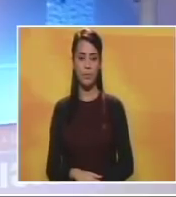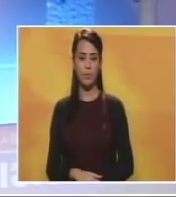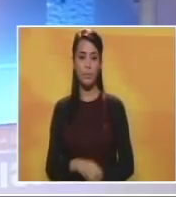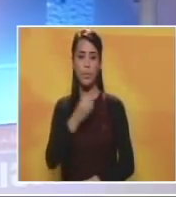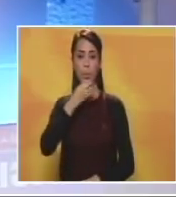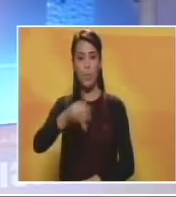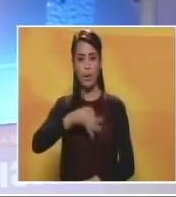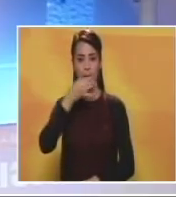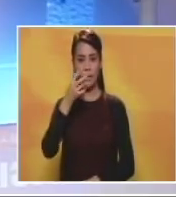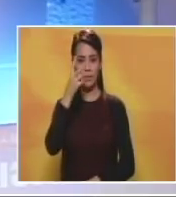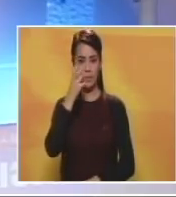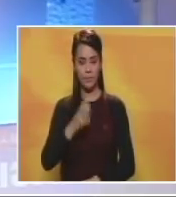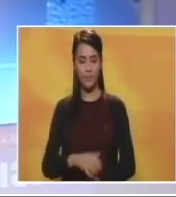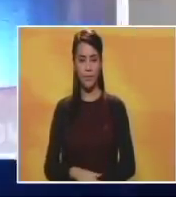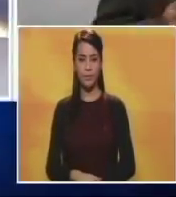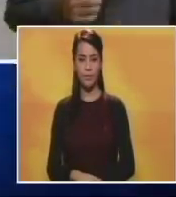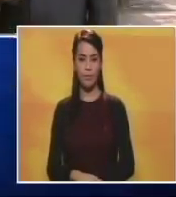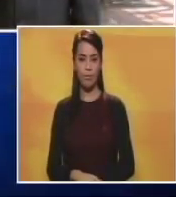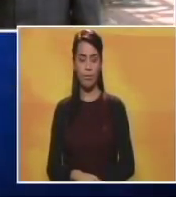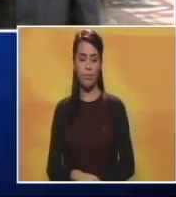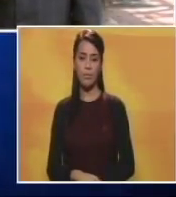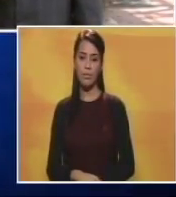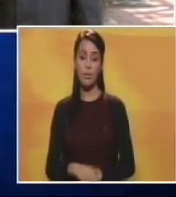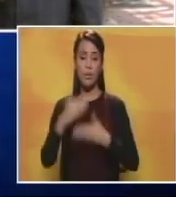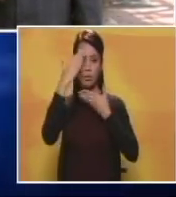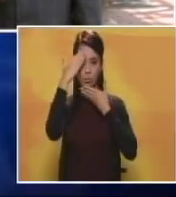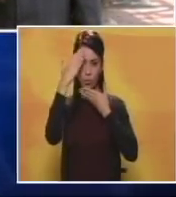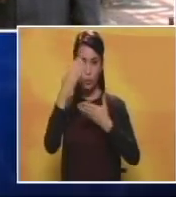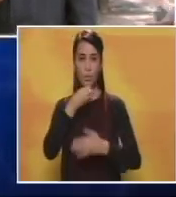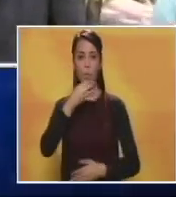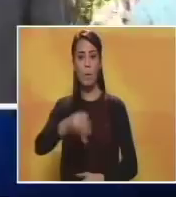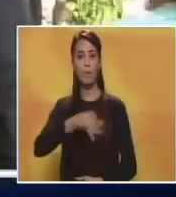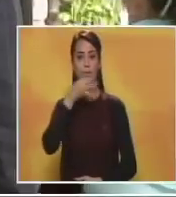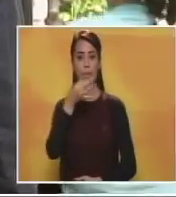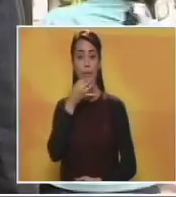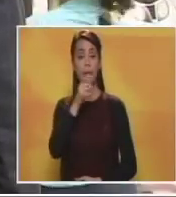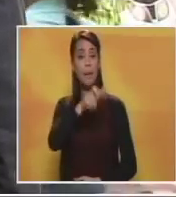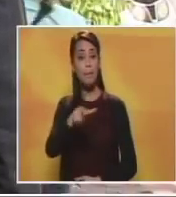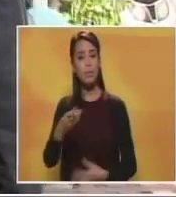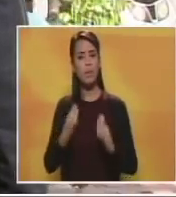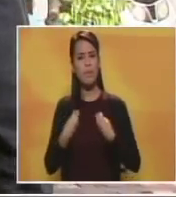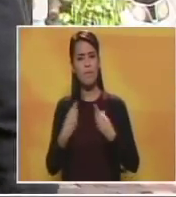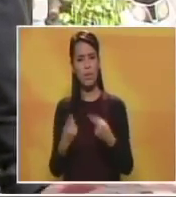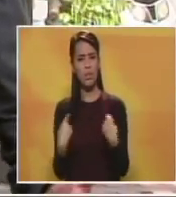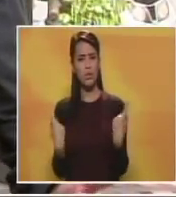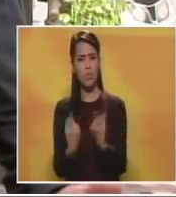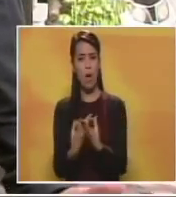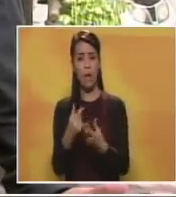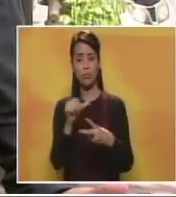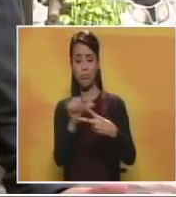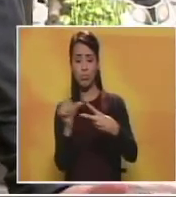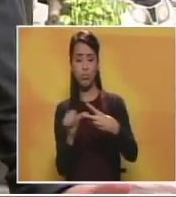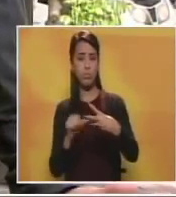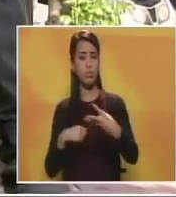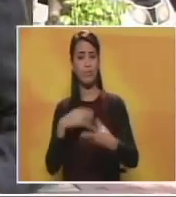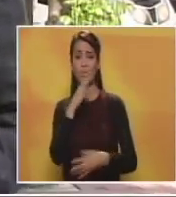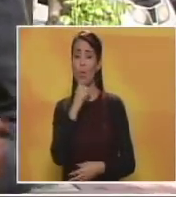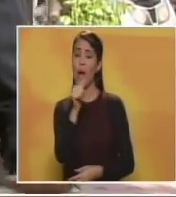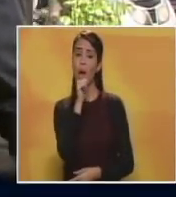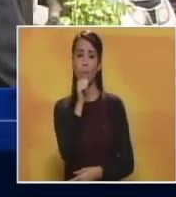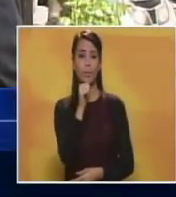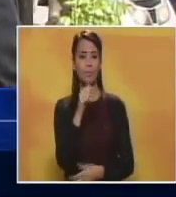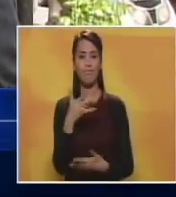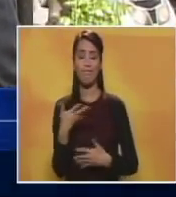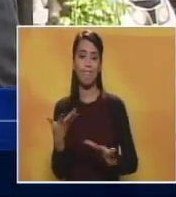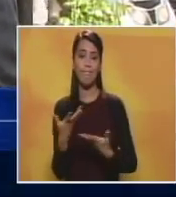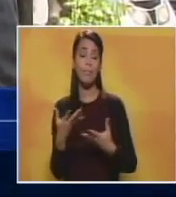Caracas. Buenas tardes, Santiago. ¿Qué tal, amigos? Muy buenas tardes. Los vecinos señalan que llevan semanas sin agua y esto, como